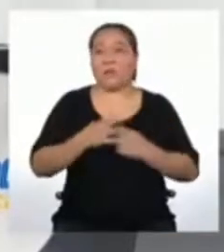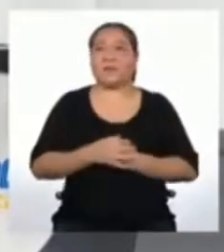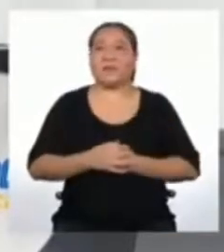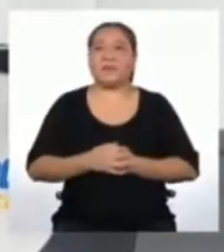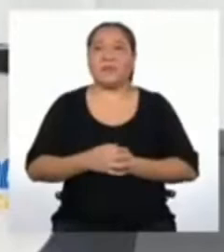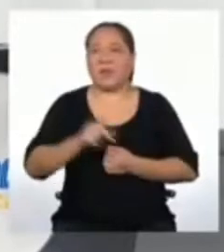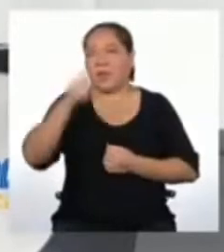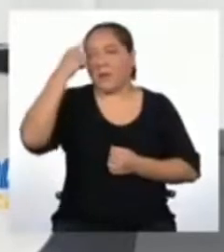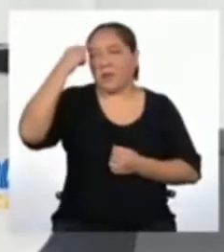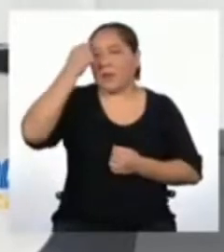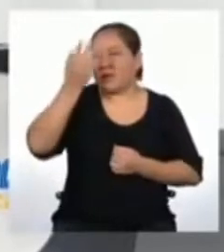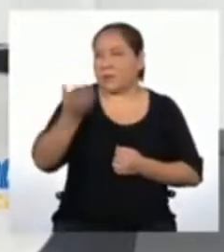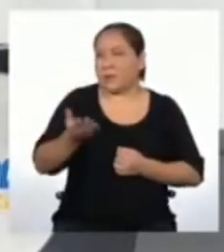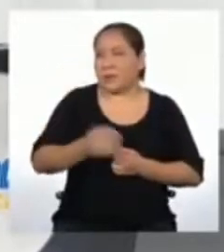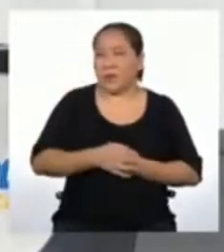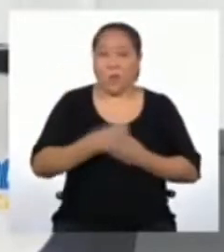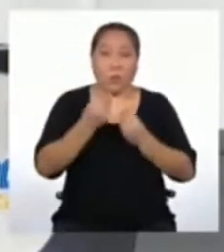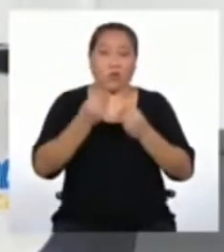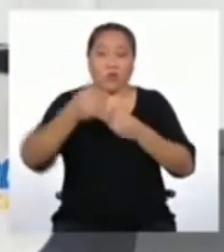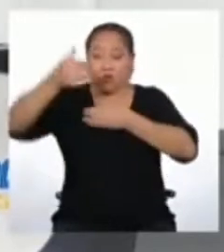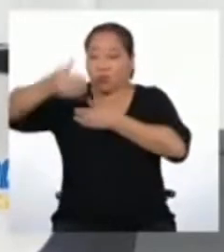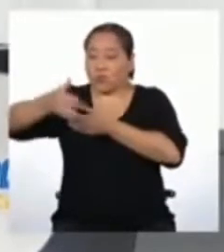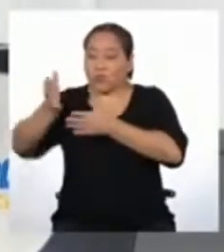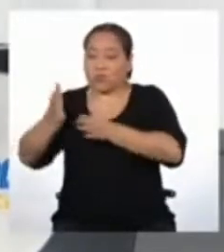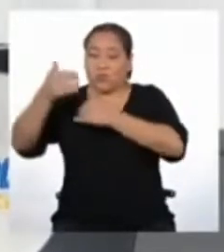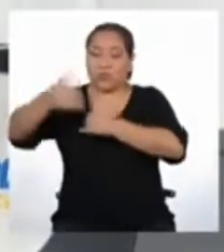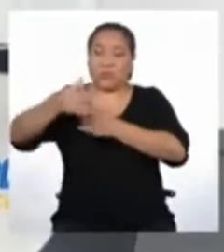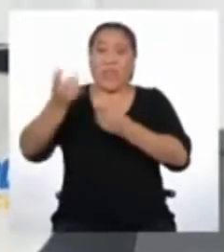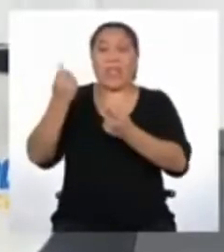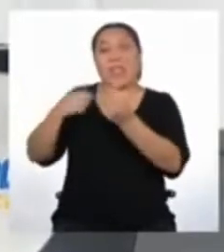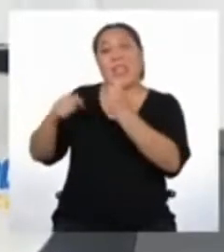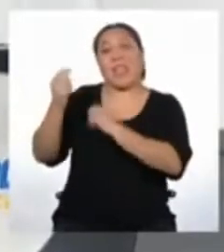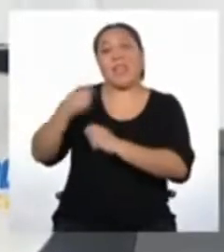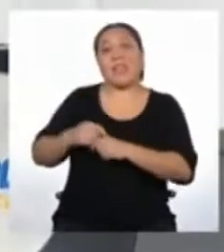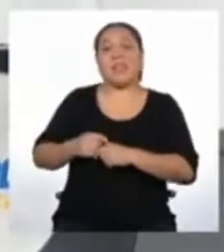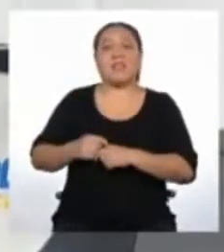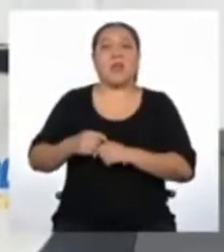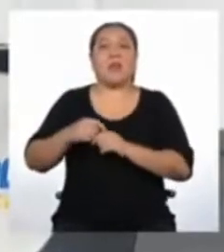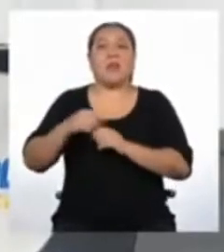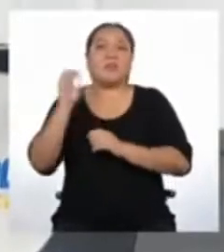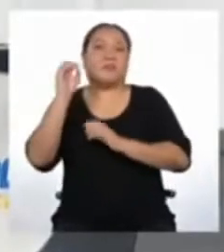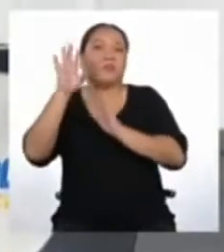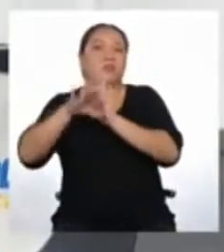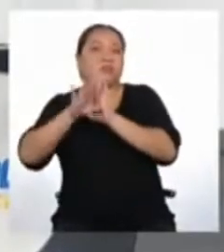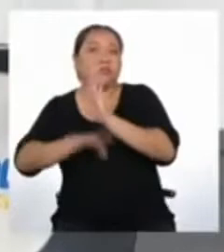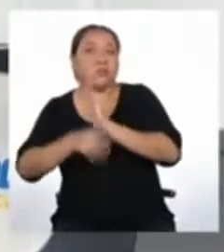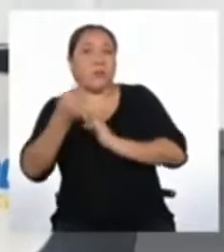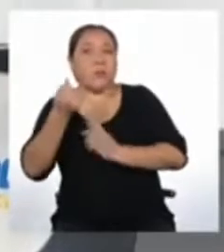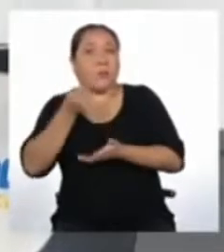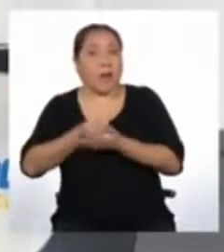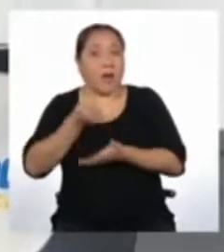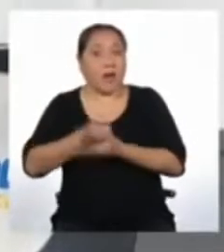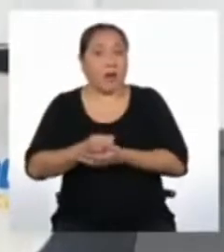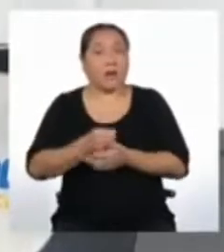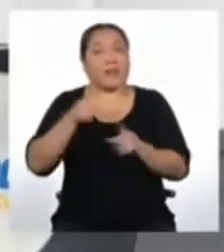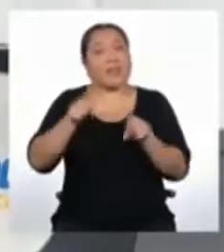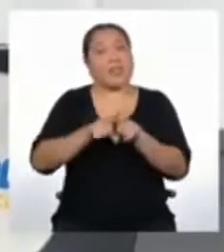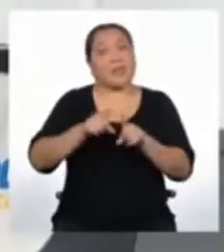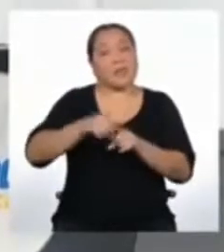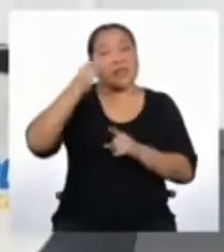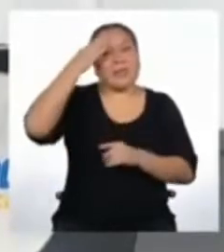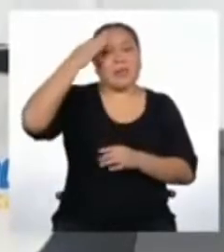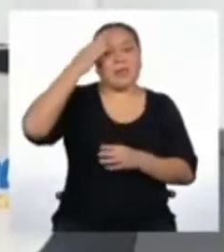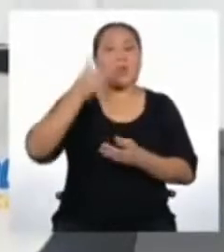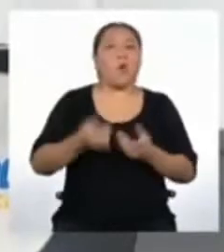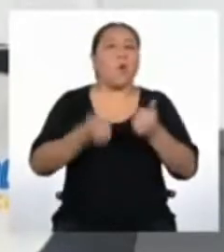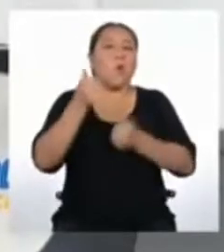se te vino a la mente? Muchas galerías, tal vez tiendas, ofertas... Y seguro también sabes cuál es el emporio textil